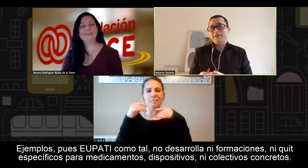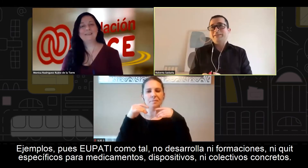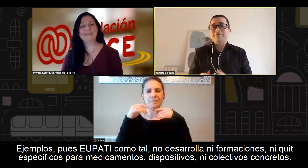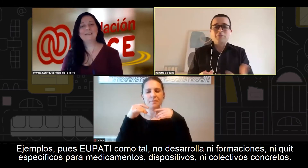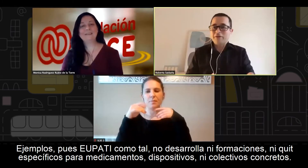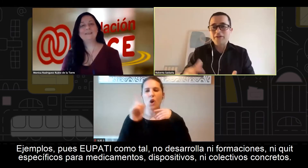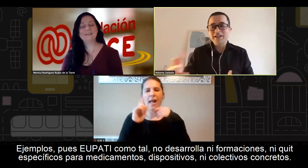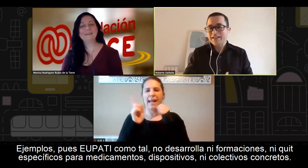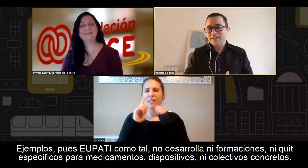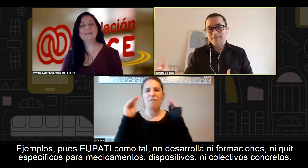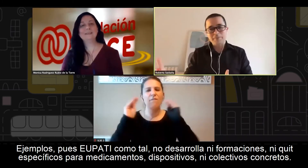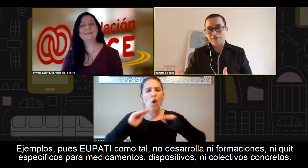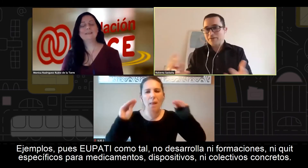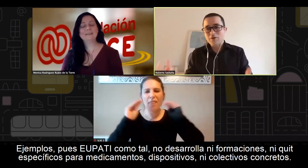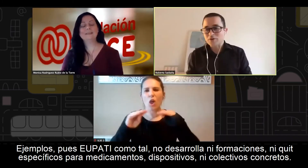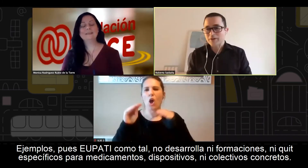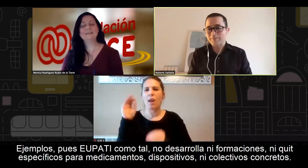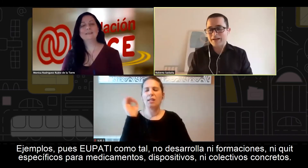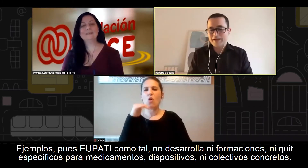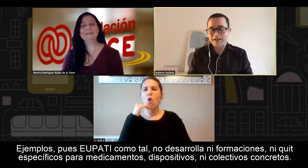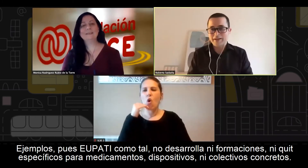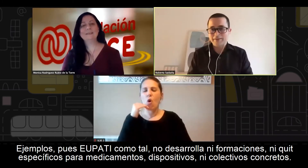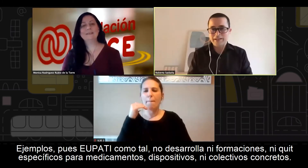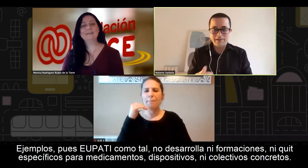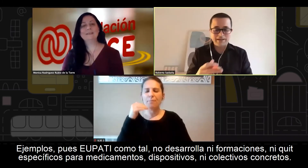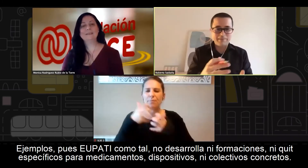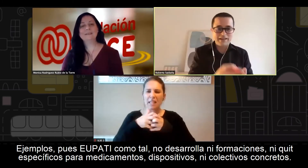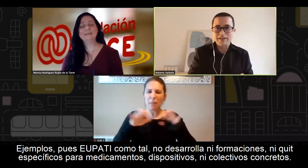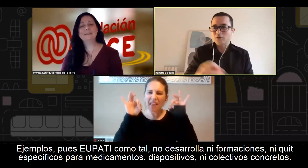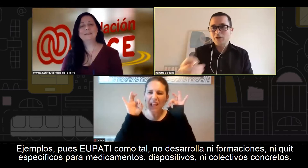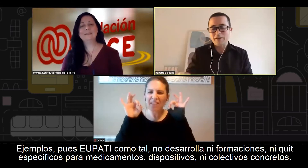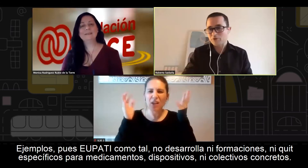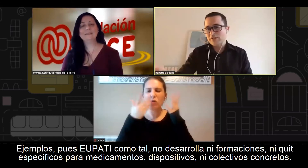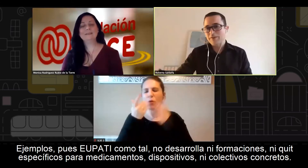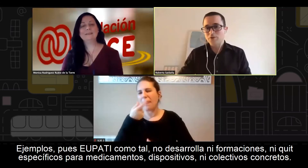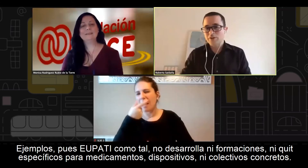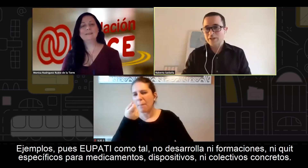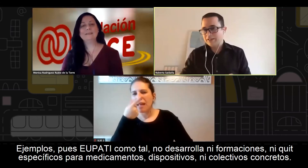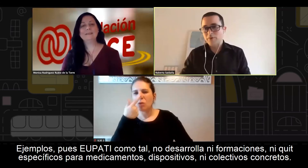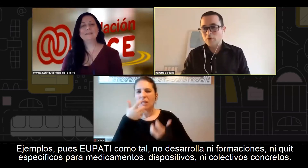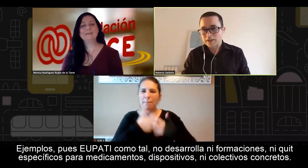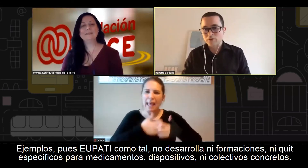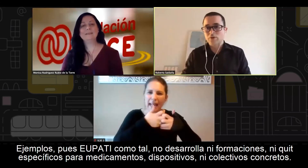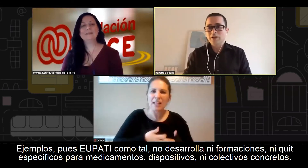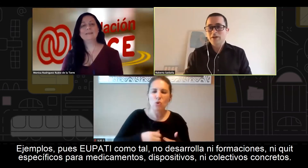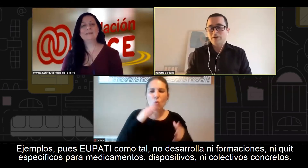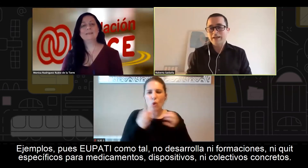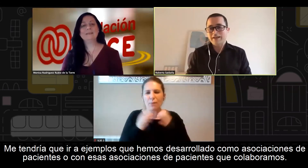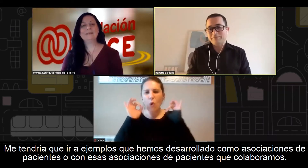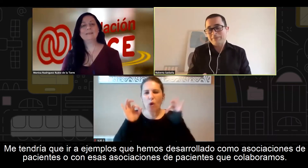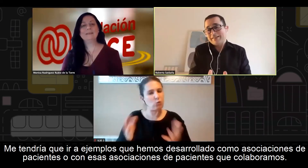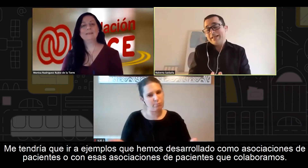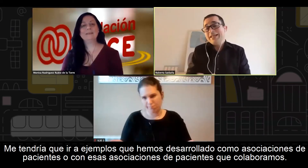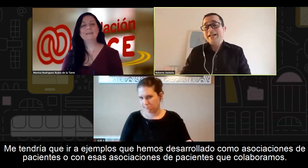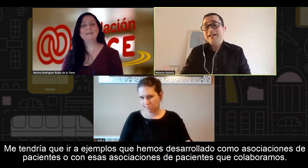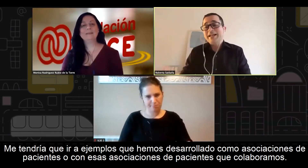ni formaciones ni kits específicos ni para medicamentos, ni dispositivos, ni colectivos concretos. Me